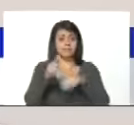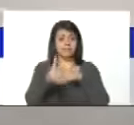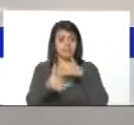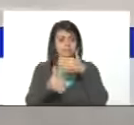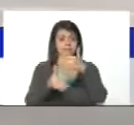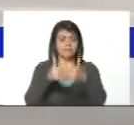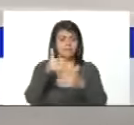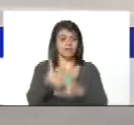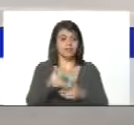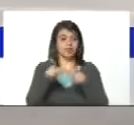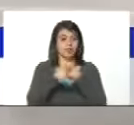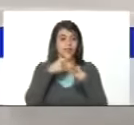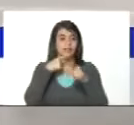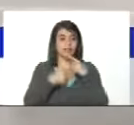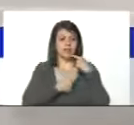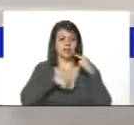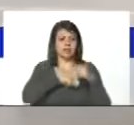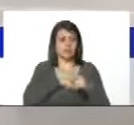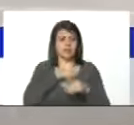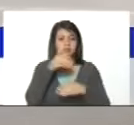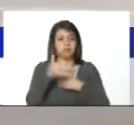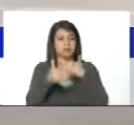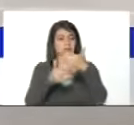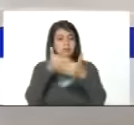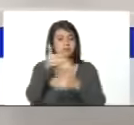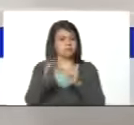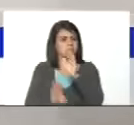como dicen los españoles, miel sobre hojuelas.